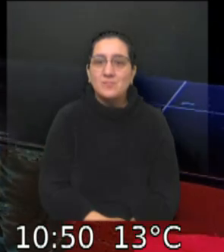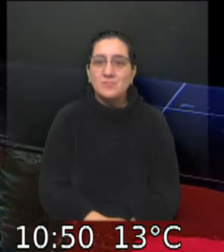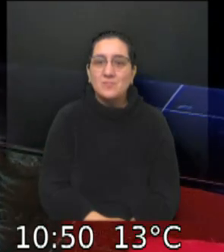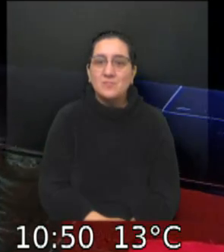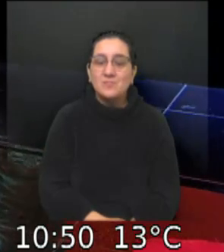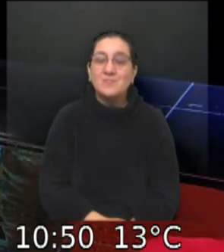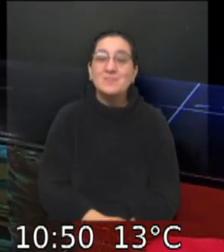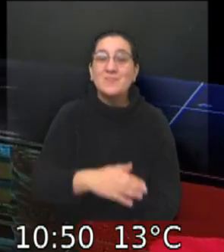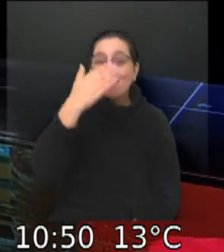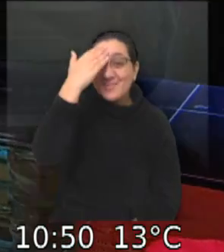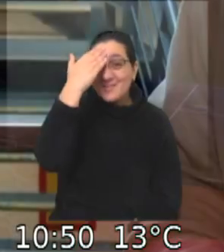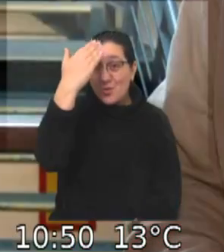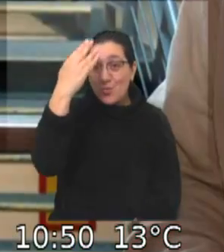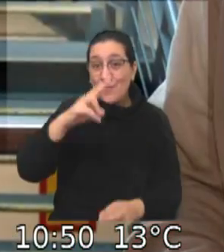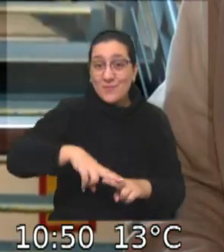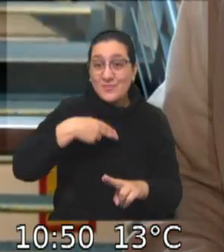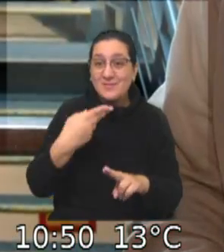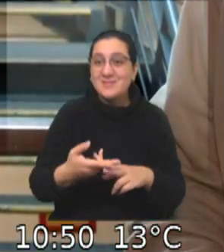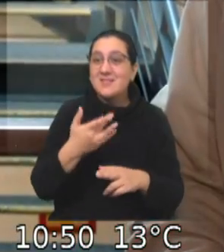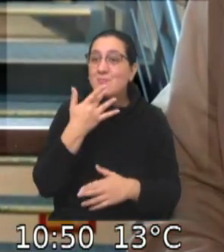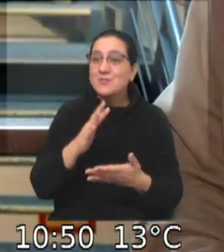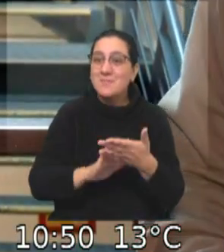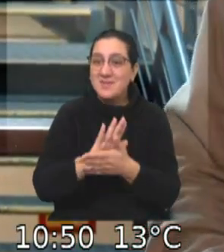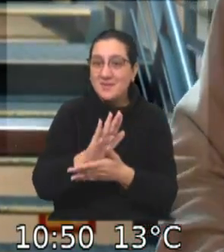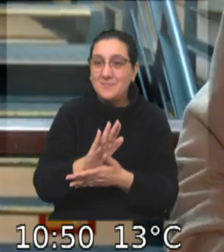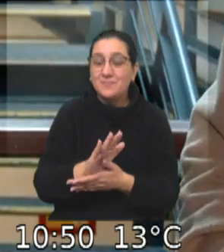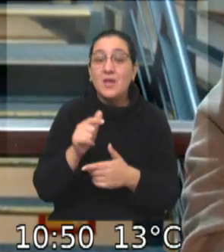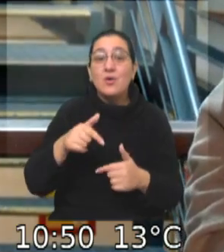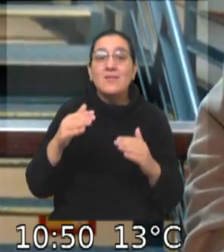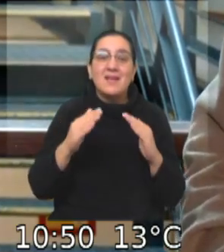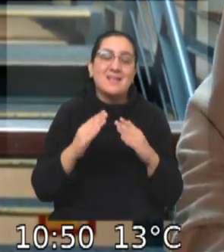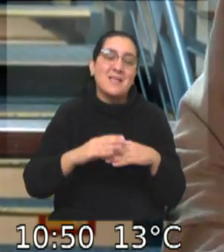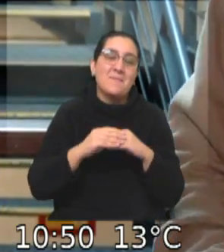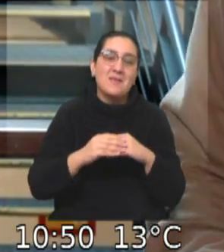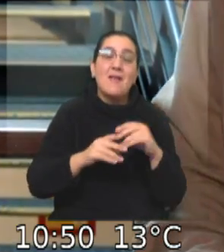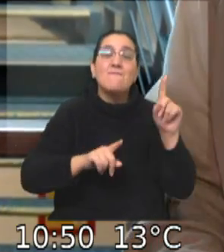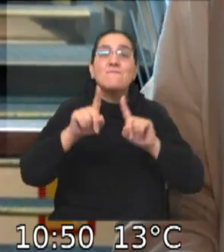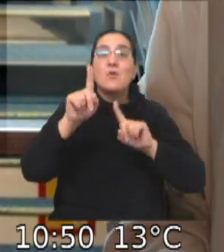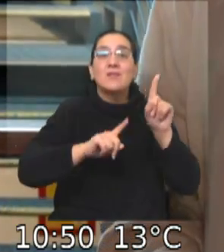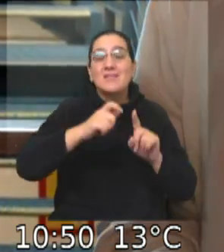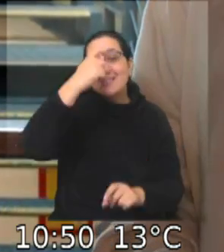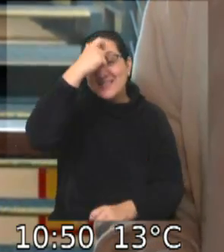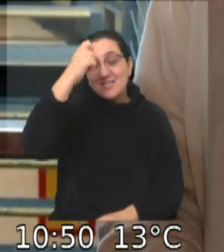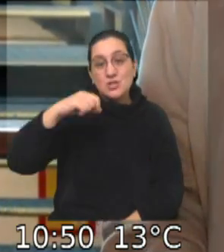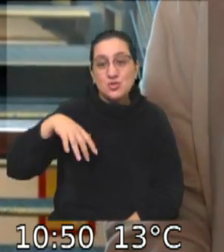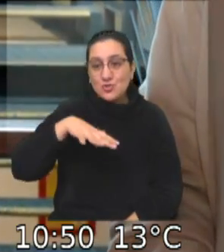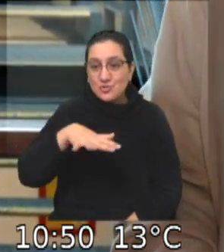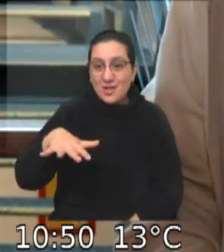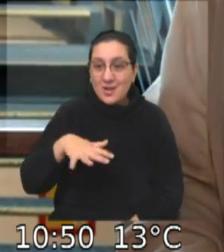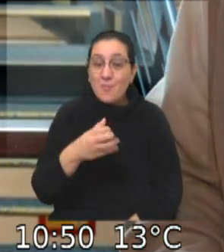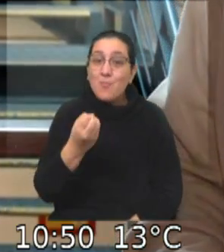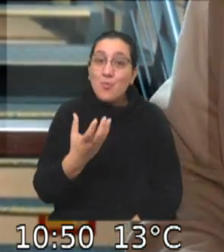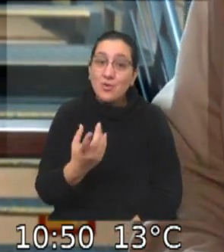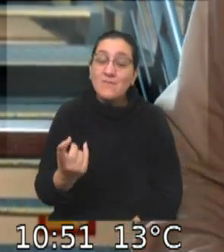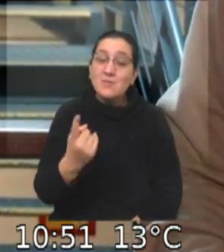querido Tania, les saludo nuevamente en esta hermosa mañana, esta vez desde una casa amiga, desde la Facultad de Ciencias Sociales, porque vinimos